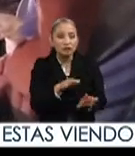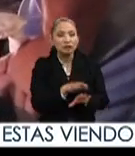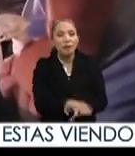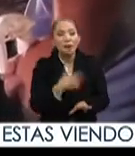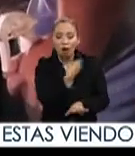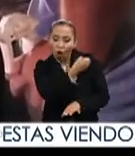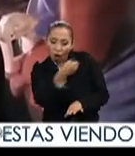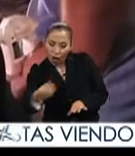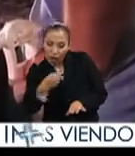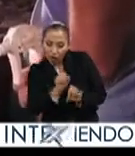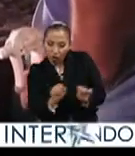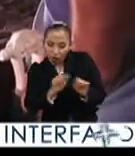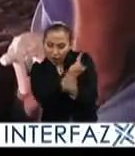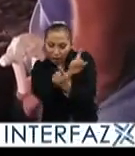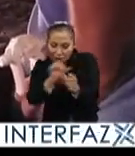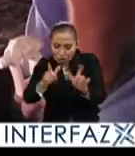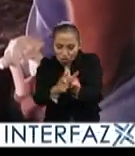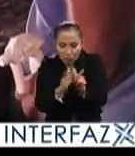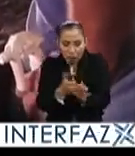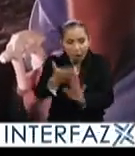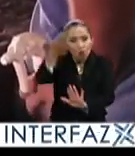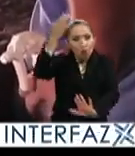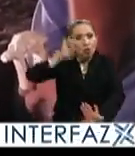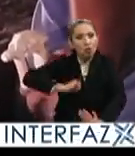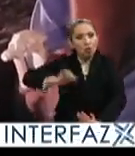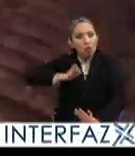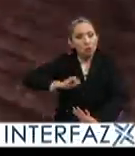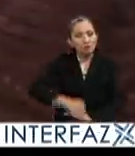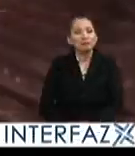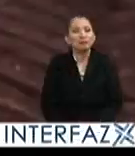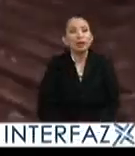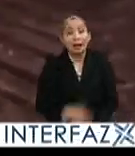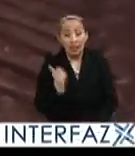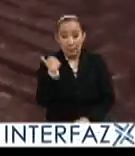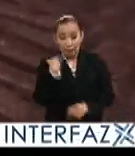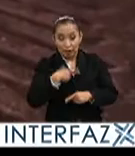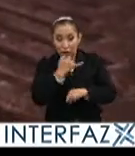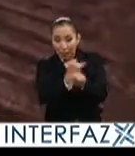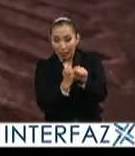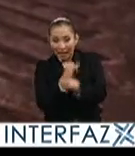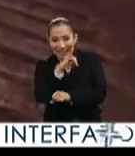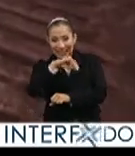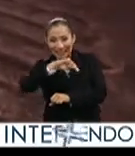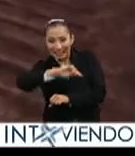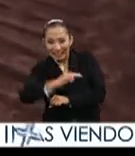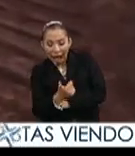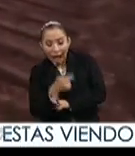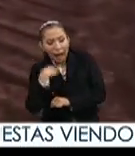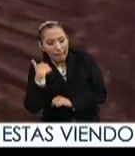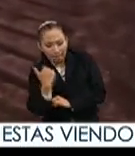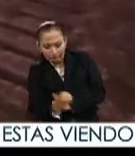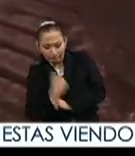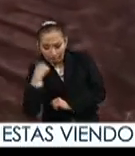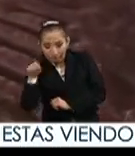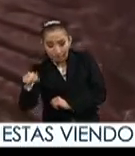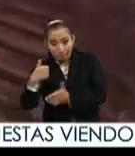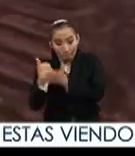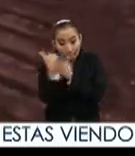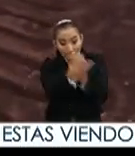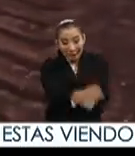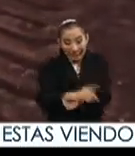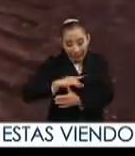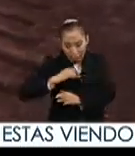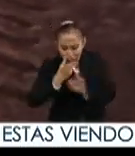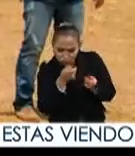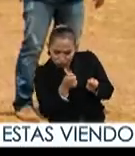sobre la organización social de nuestros antepasados. Los investigadores del INAH aprovechan las ventajas que ofrecen